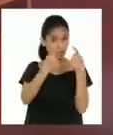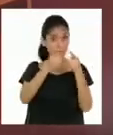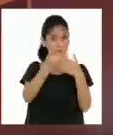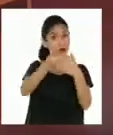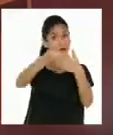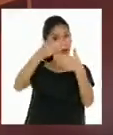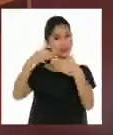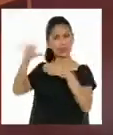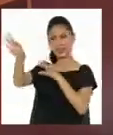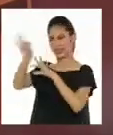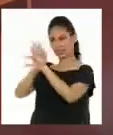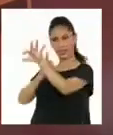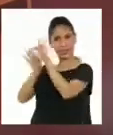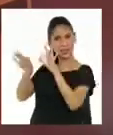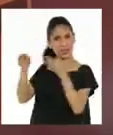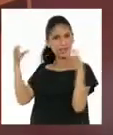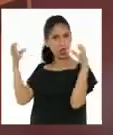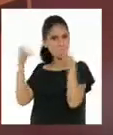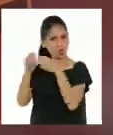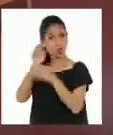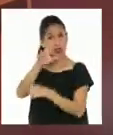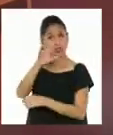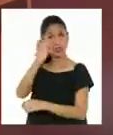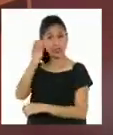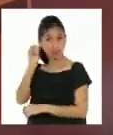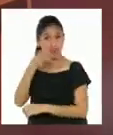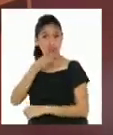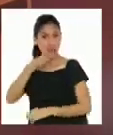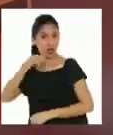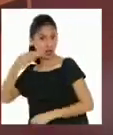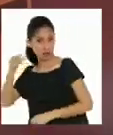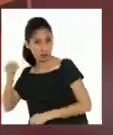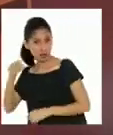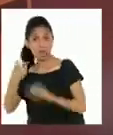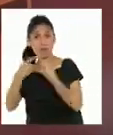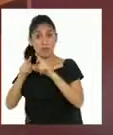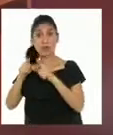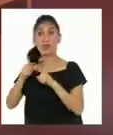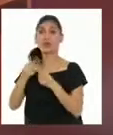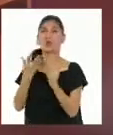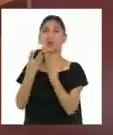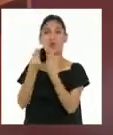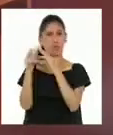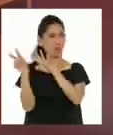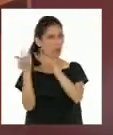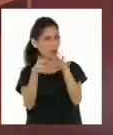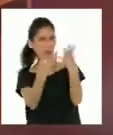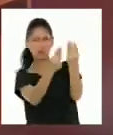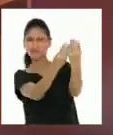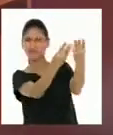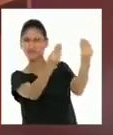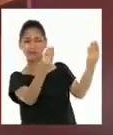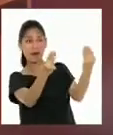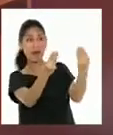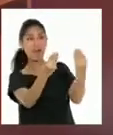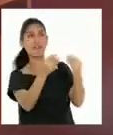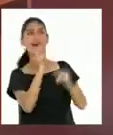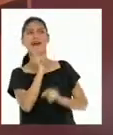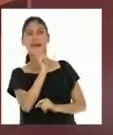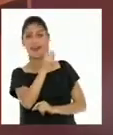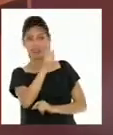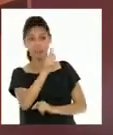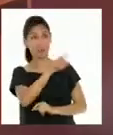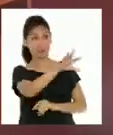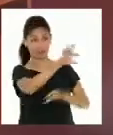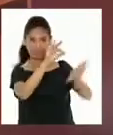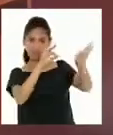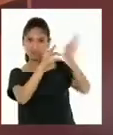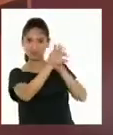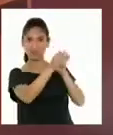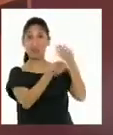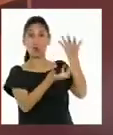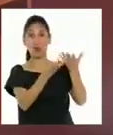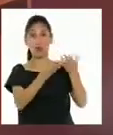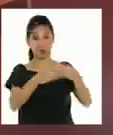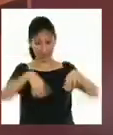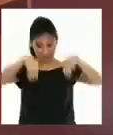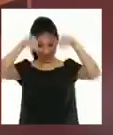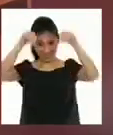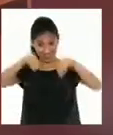simple, haciendo un sorteo. En este caso, utilizaremos una hoja de cálculo para seleccionar a quienes serán